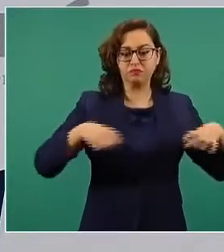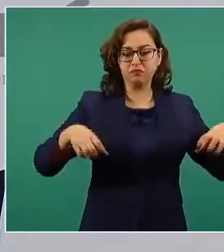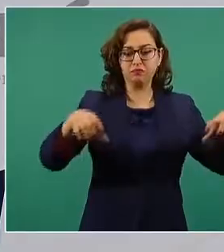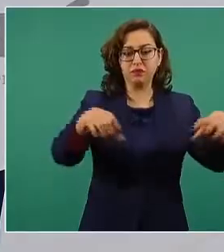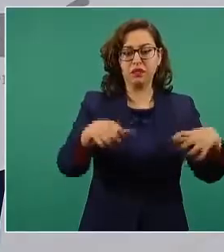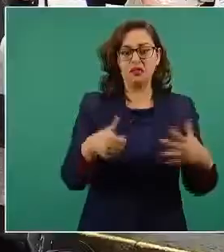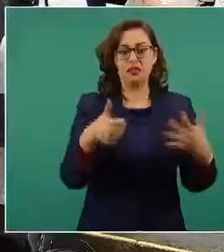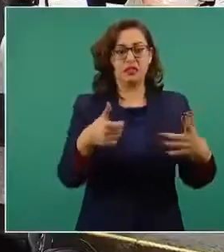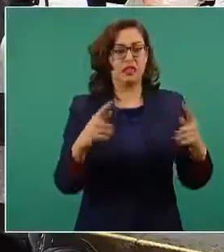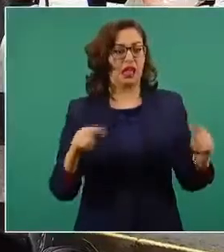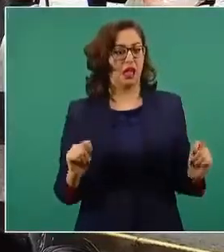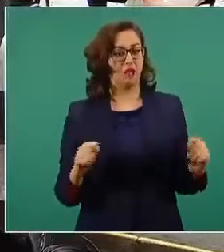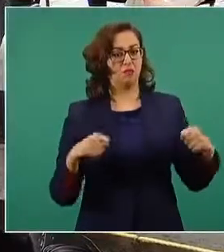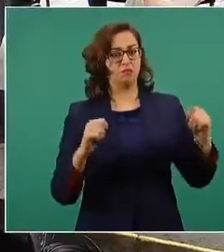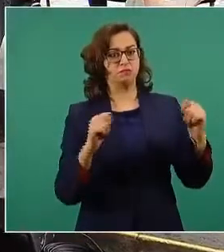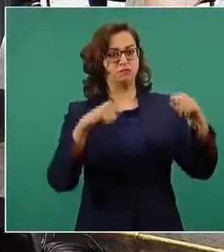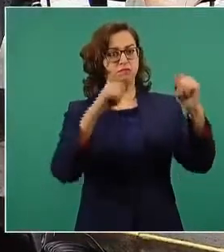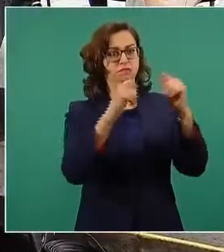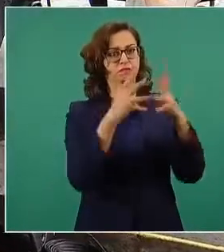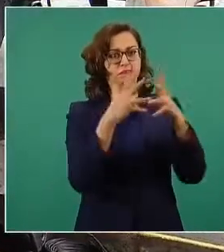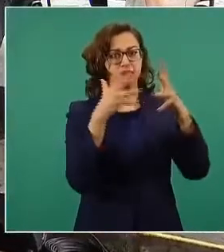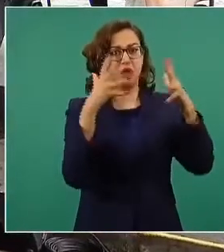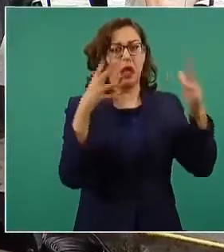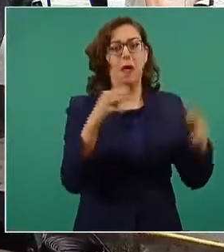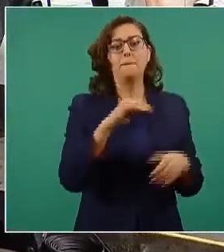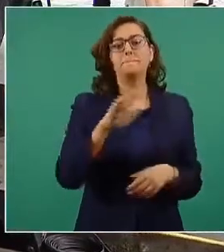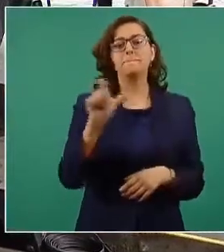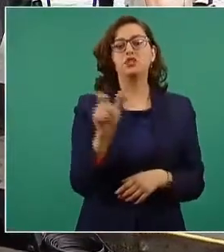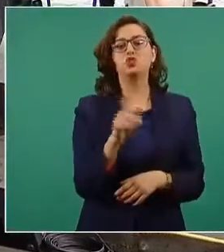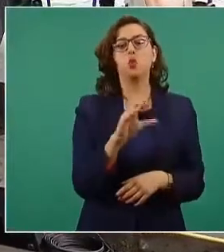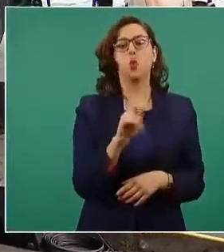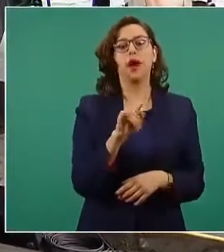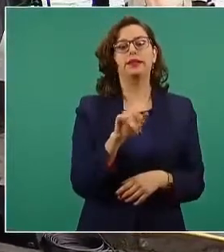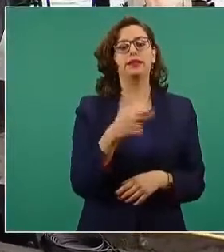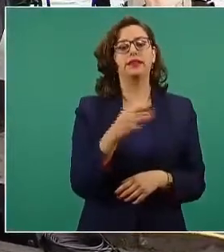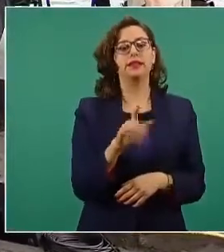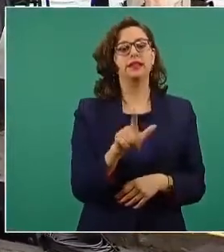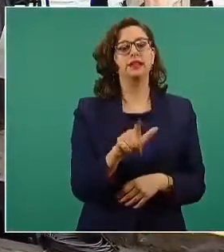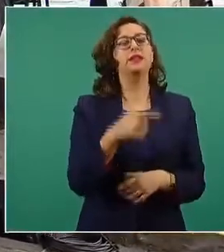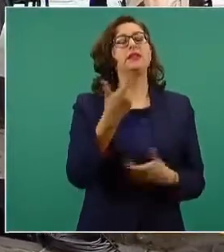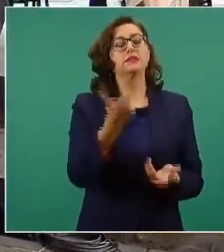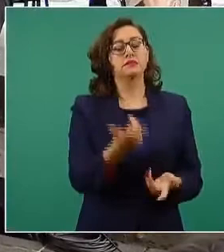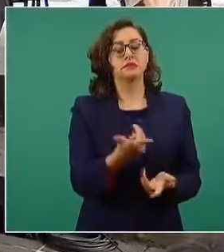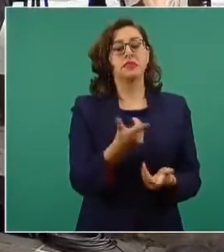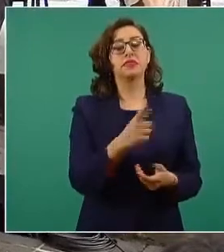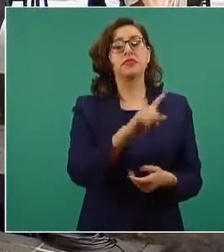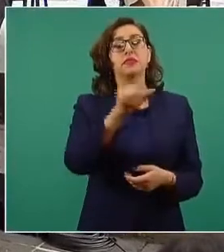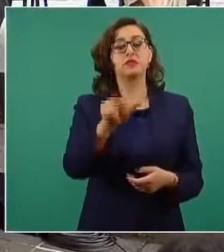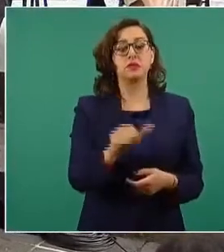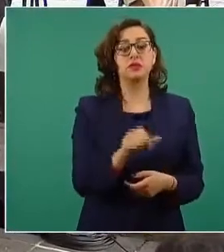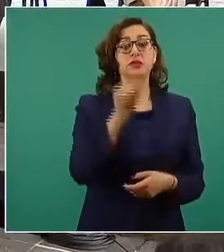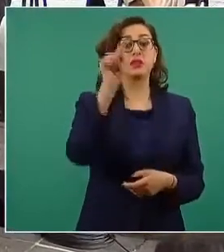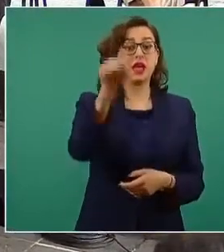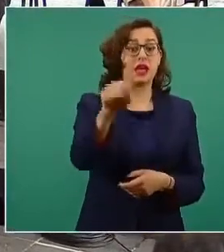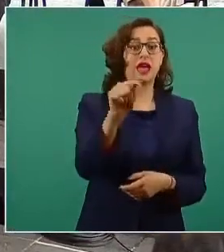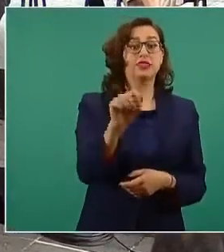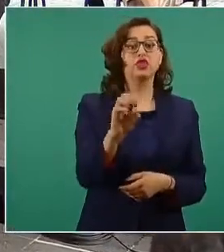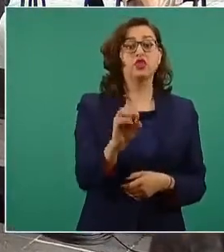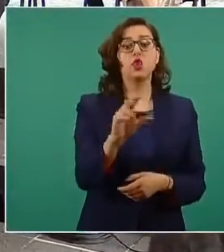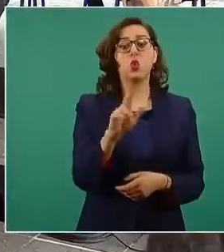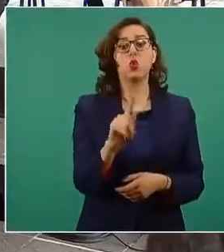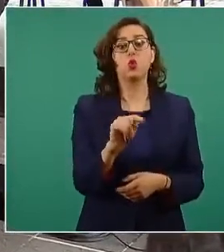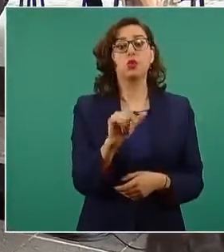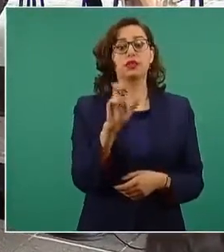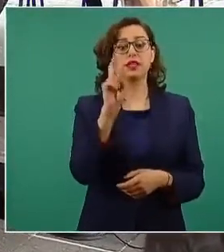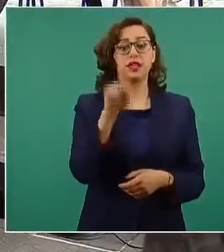gran templo, probablemente dedicado a Mixcoatl, después que los mexicas llegaron a Teoculcán en el año